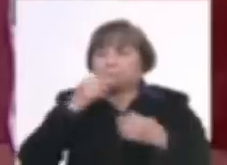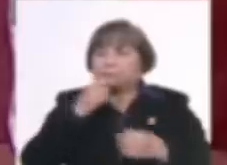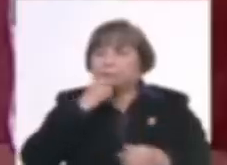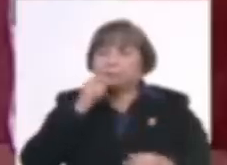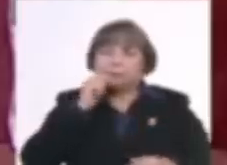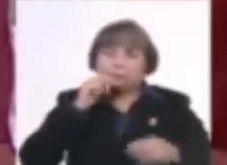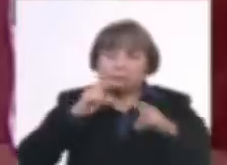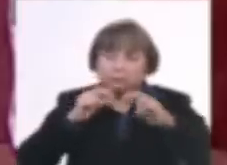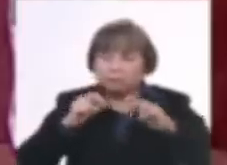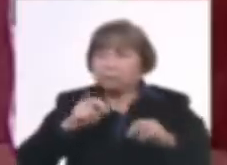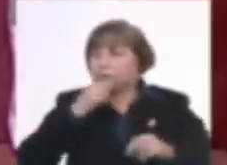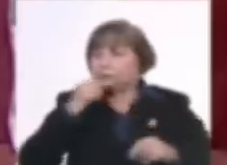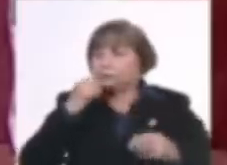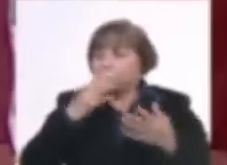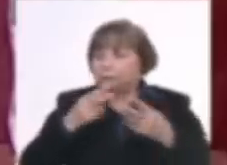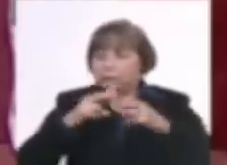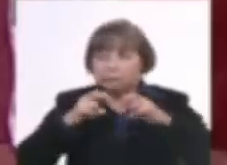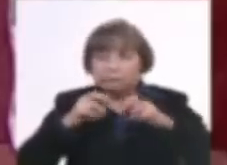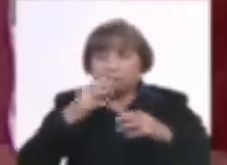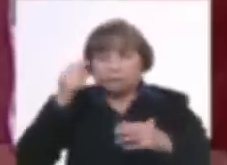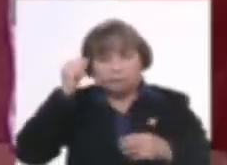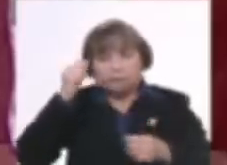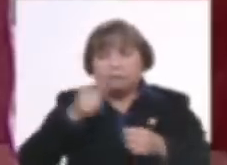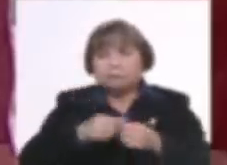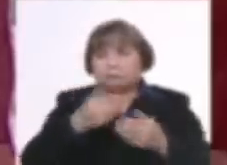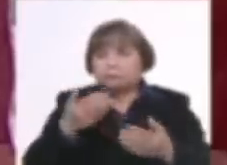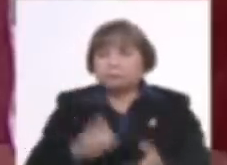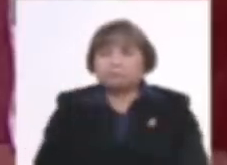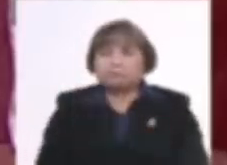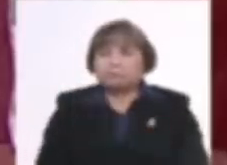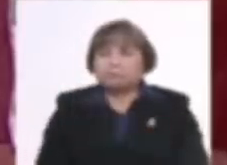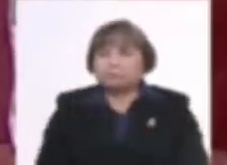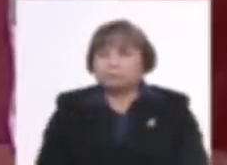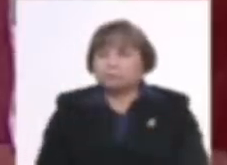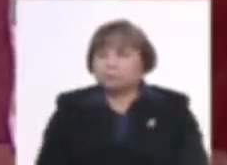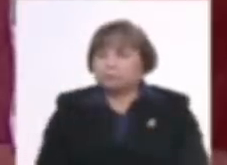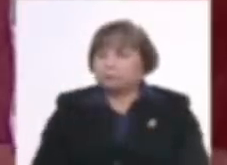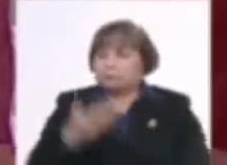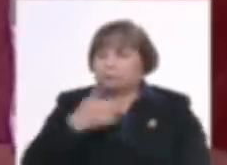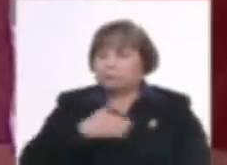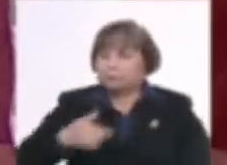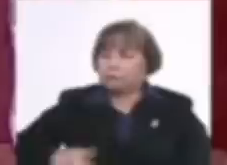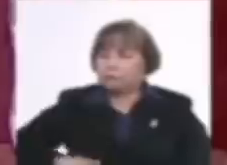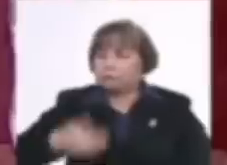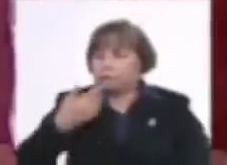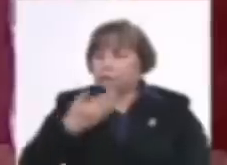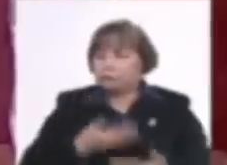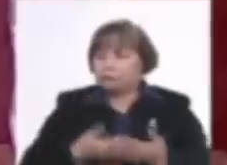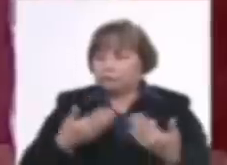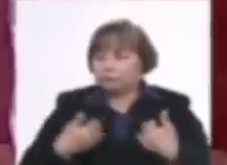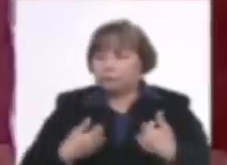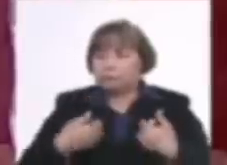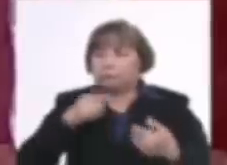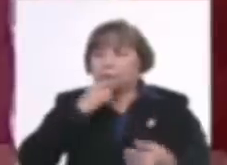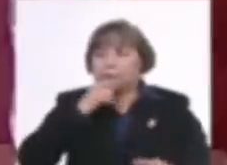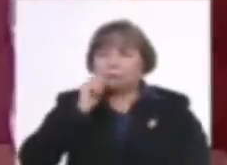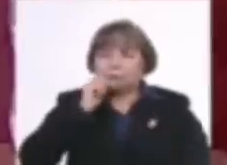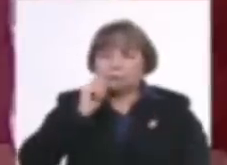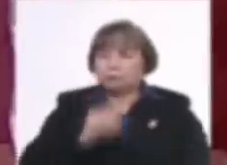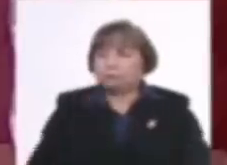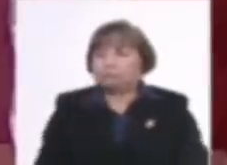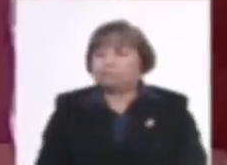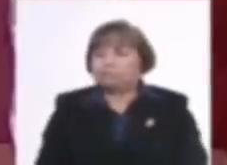de la investigación. Le hago de conocimiento también, señor presidente, fiscalización, y me lo reservo